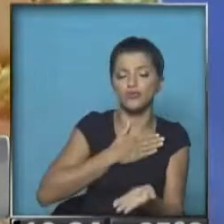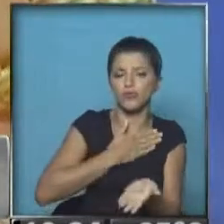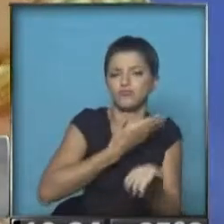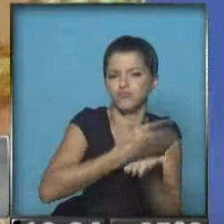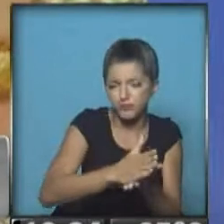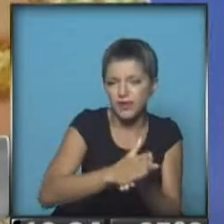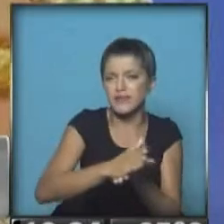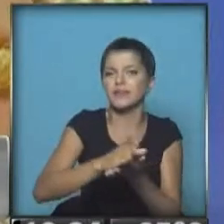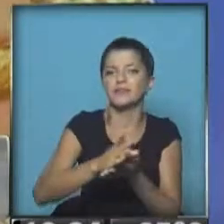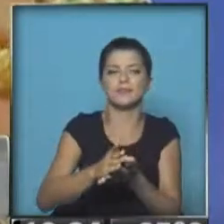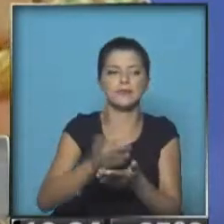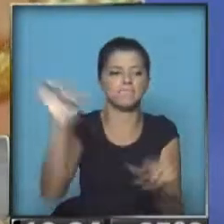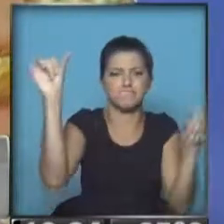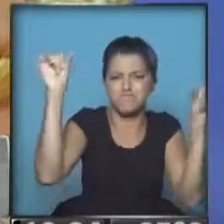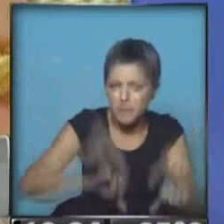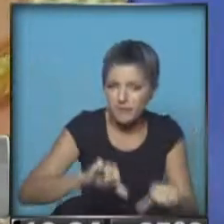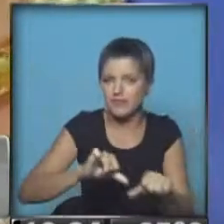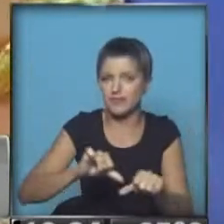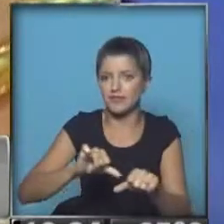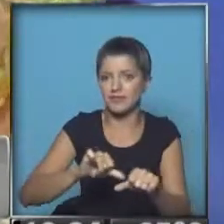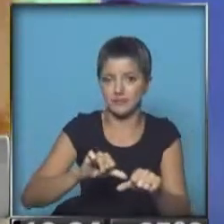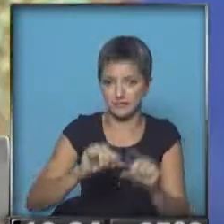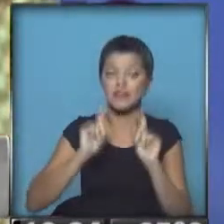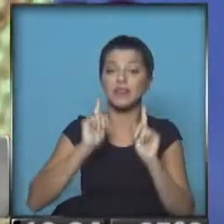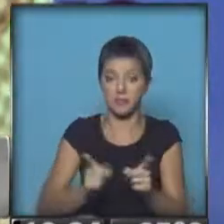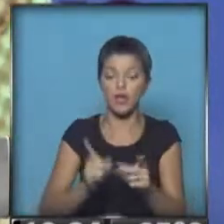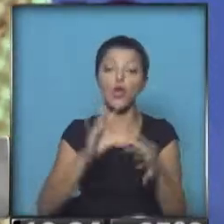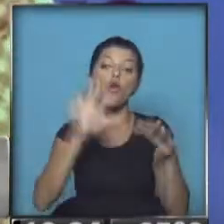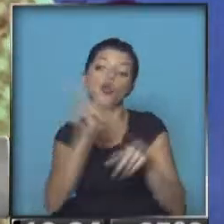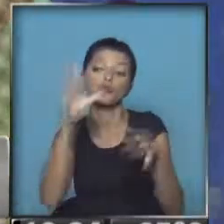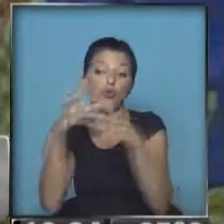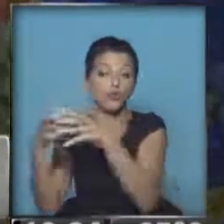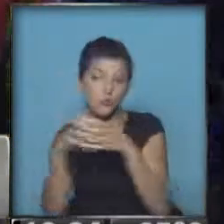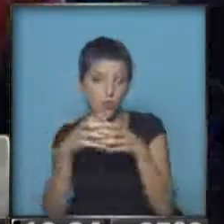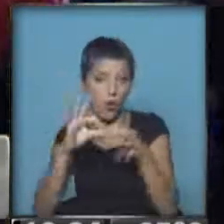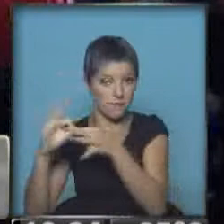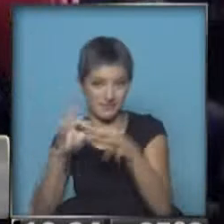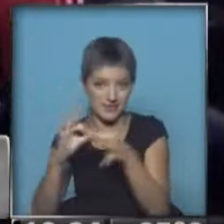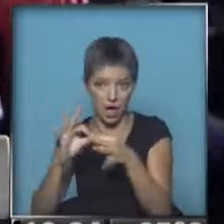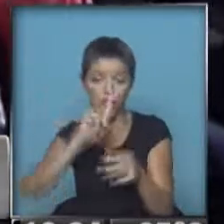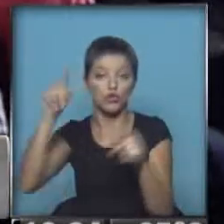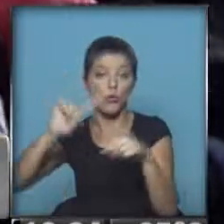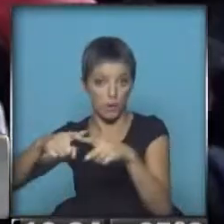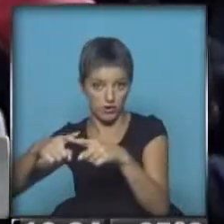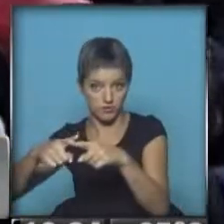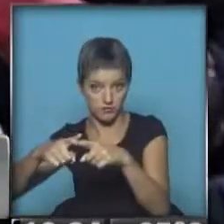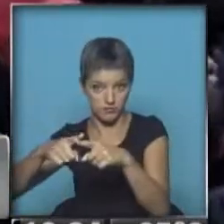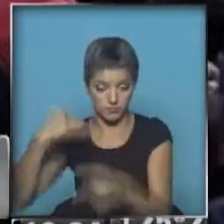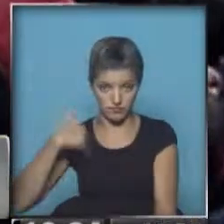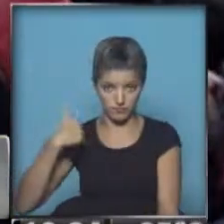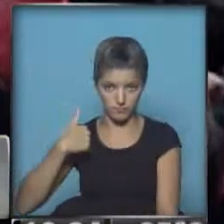desde el poder, de haber sido derrocados y destituidos, también con complicidades de todos los partidos políticos en la Argentina.